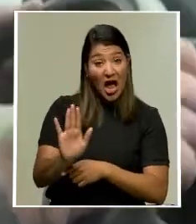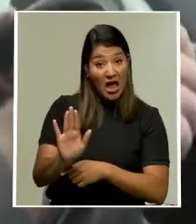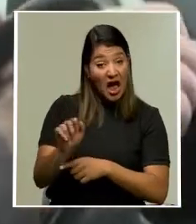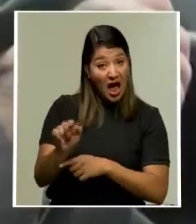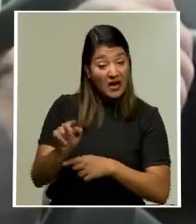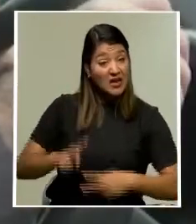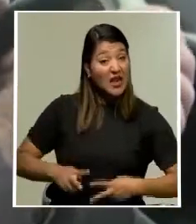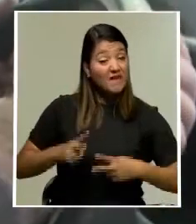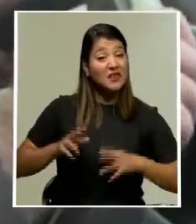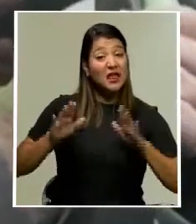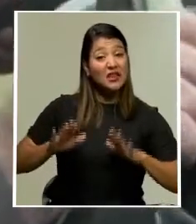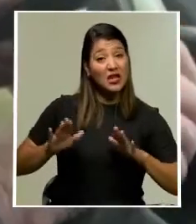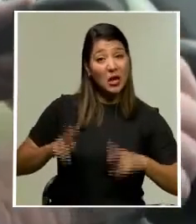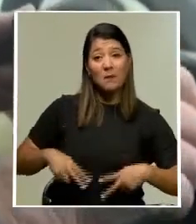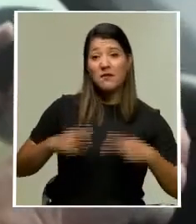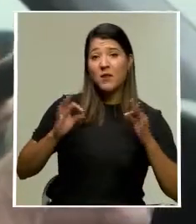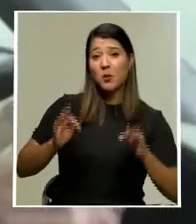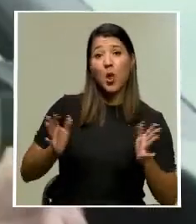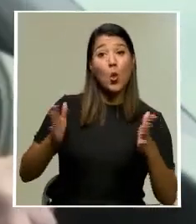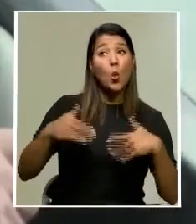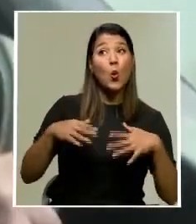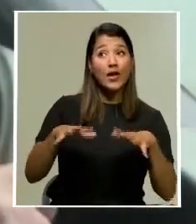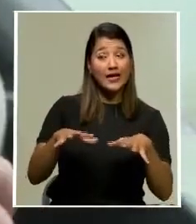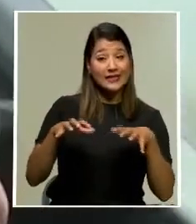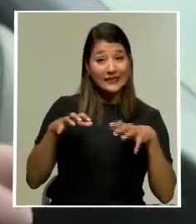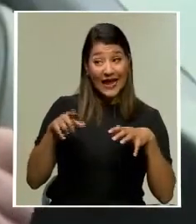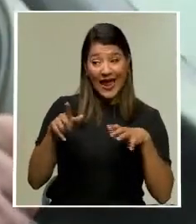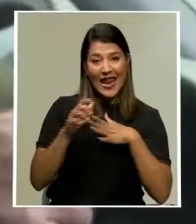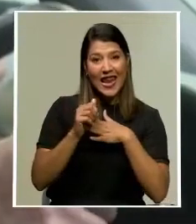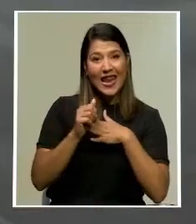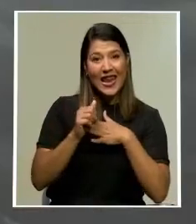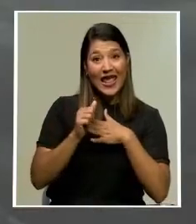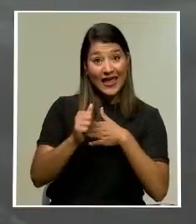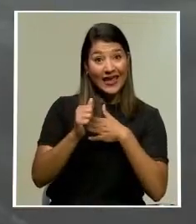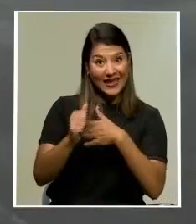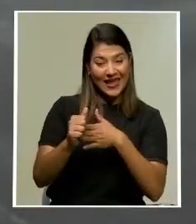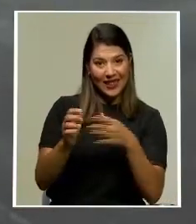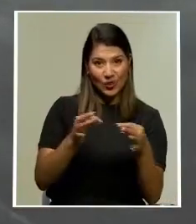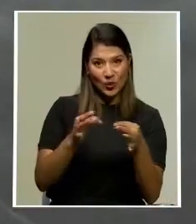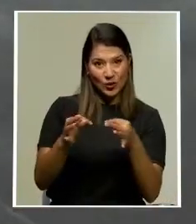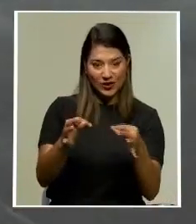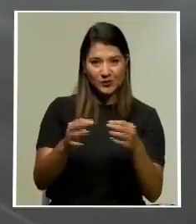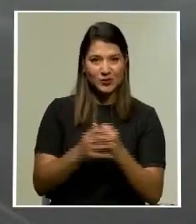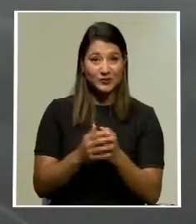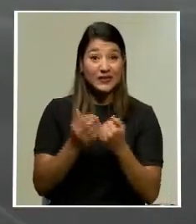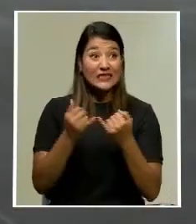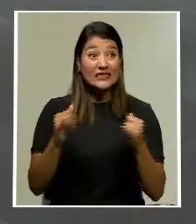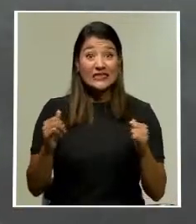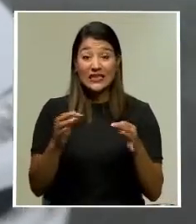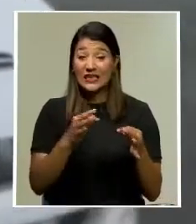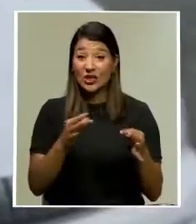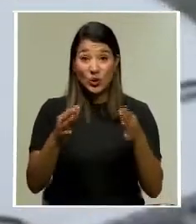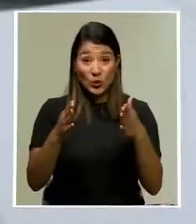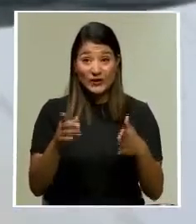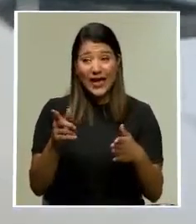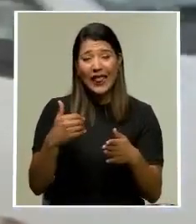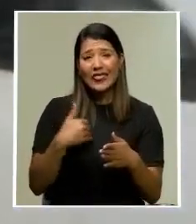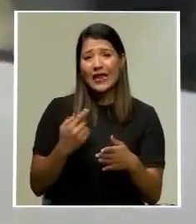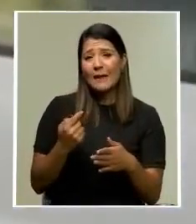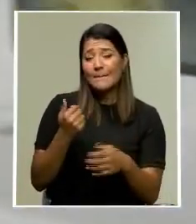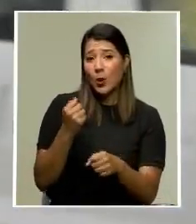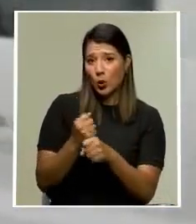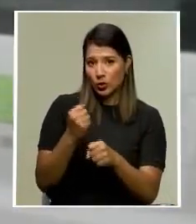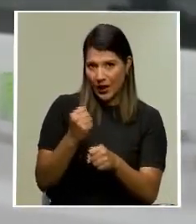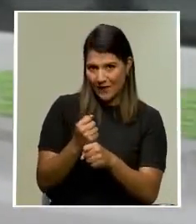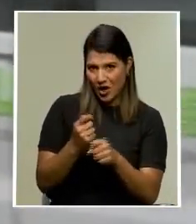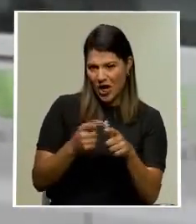vivimos bien, no hay estrés, nos cuenta Fernando Cámara, guía turístico. Sin turistas en la isla, Fernando tiene poco trabajo estos días,